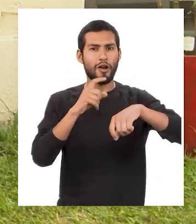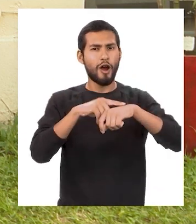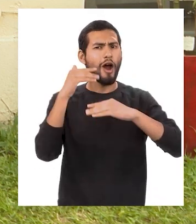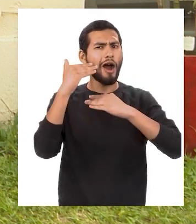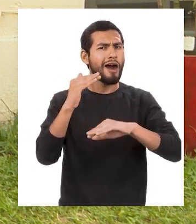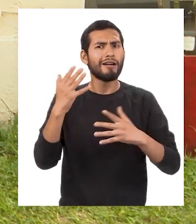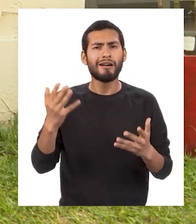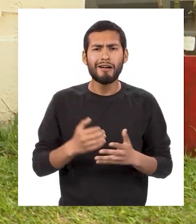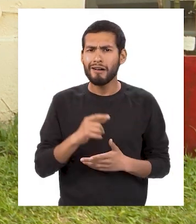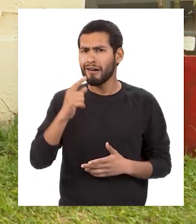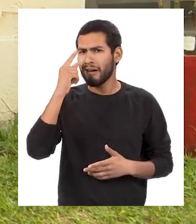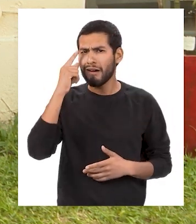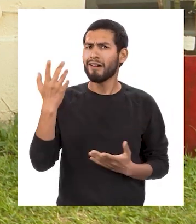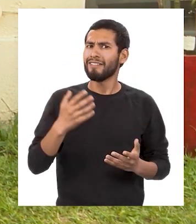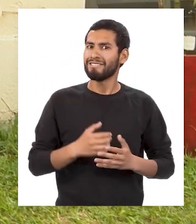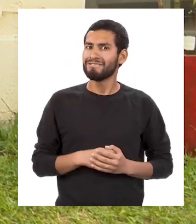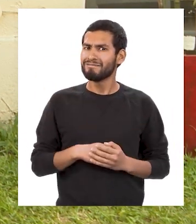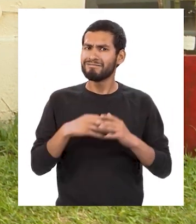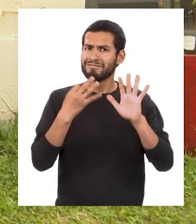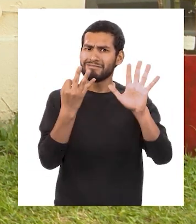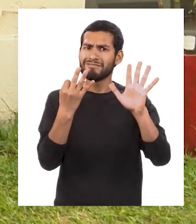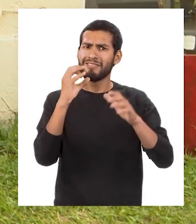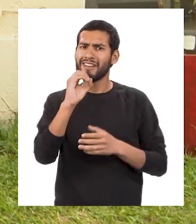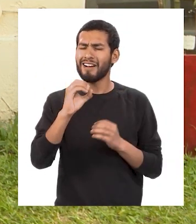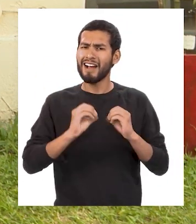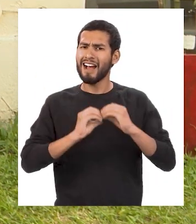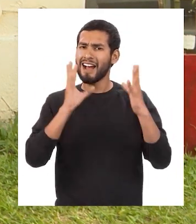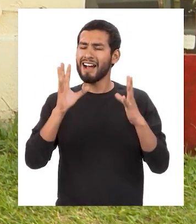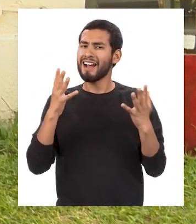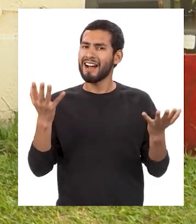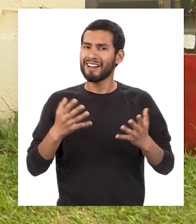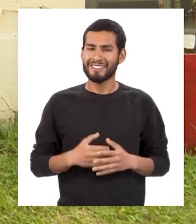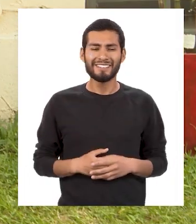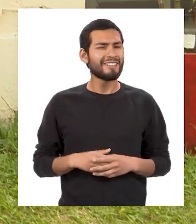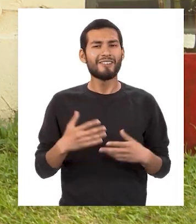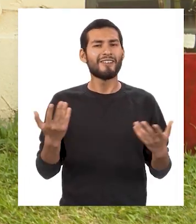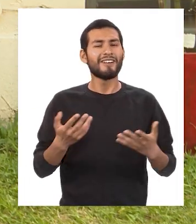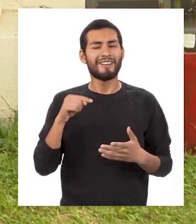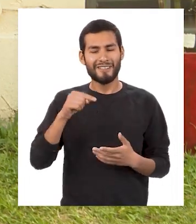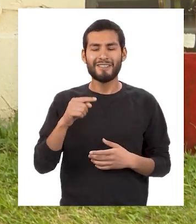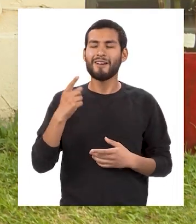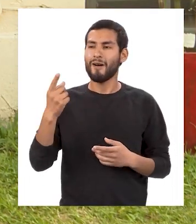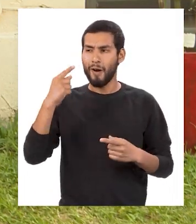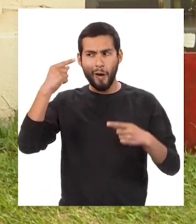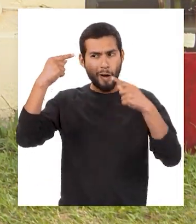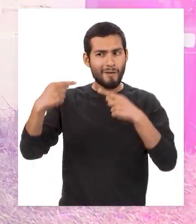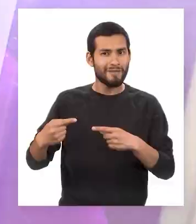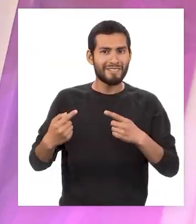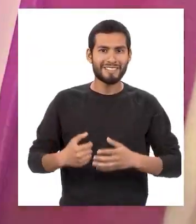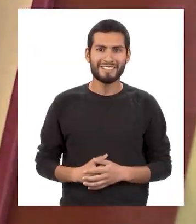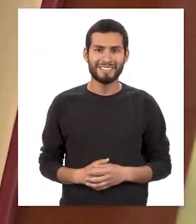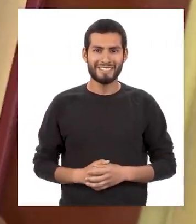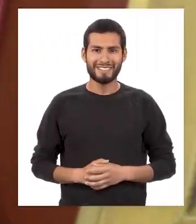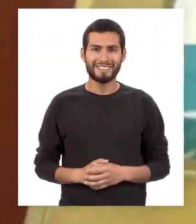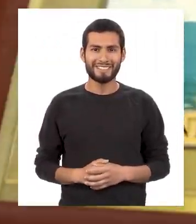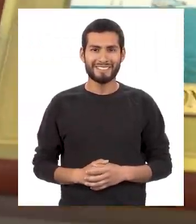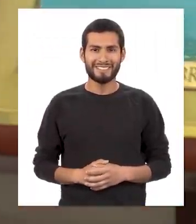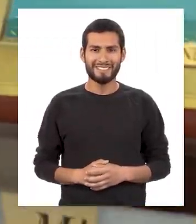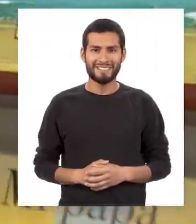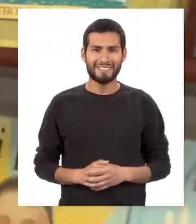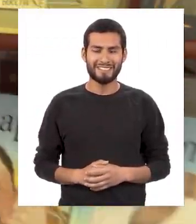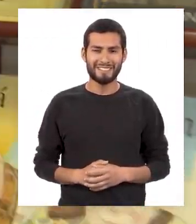limitado. Imagínense, solo tenemos 80 días para hacerlo. Y todo por una apuesta.